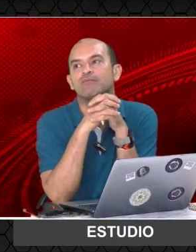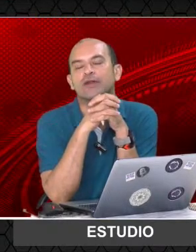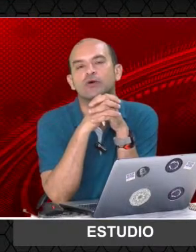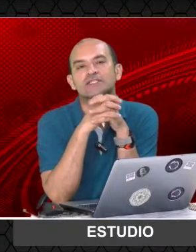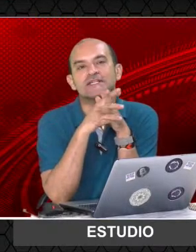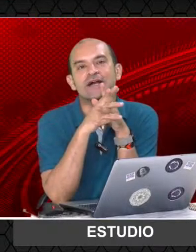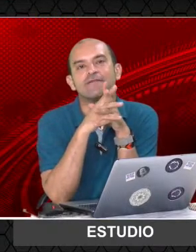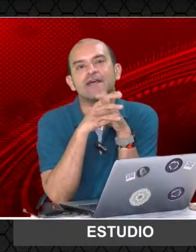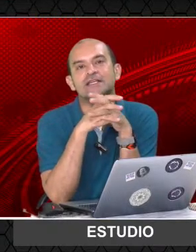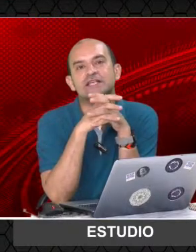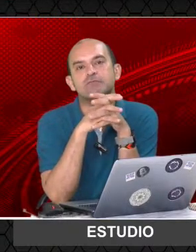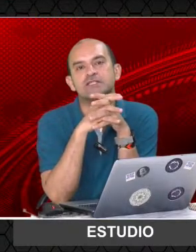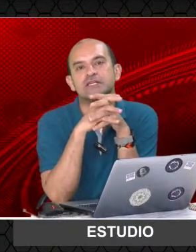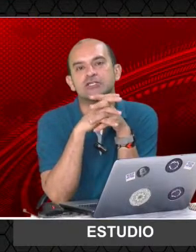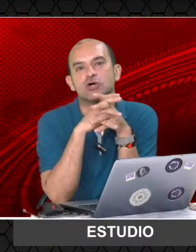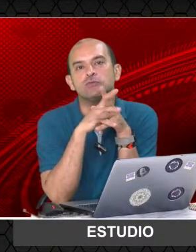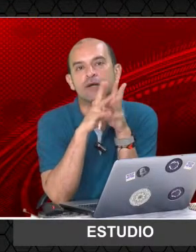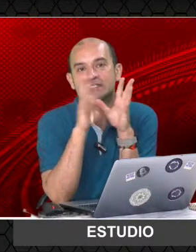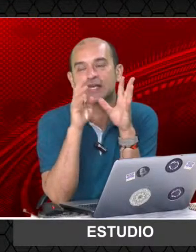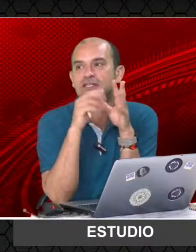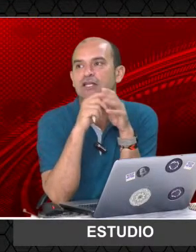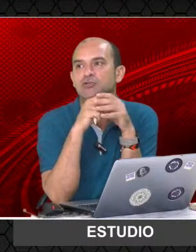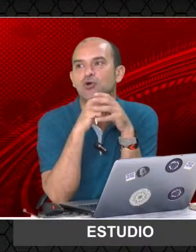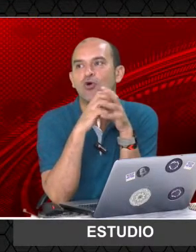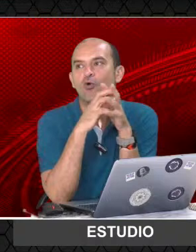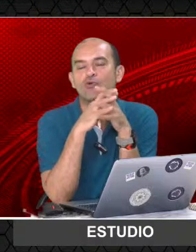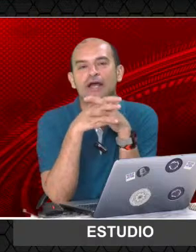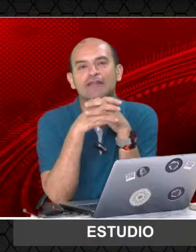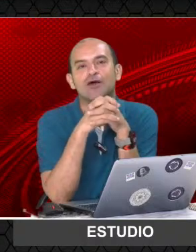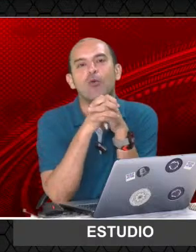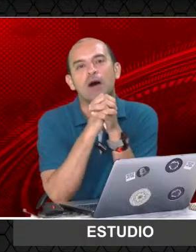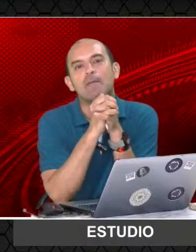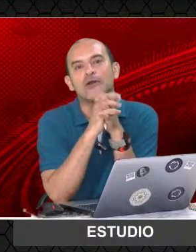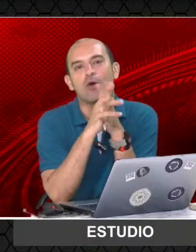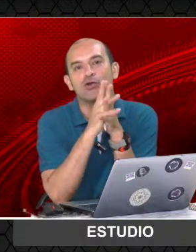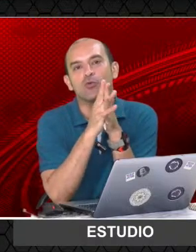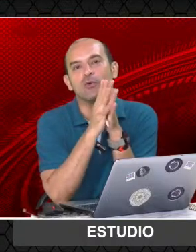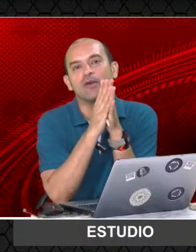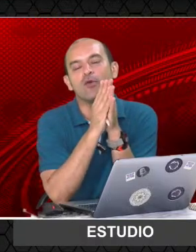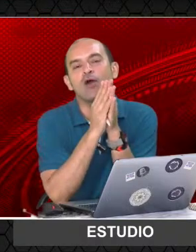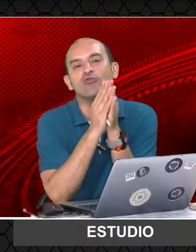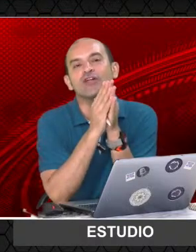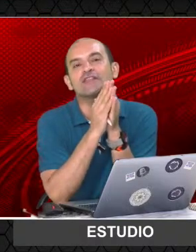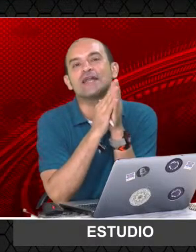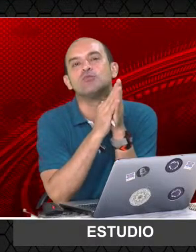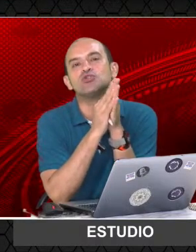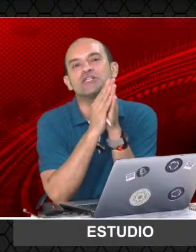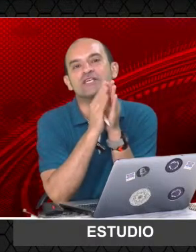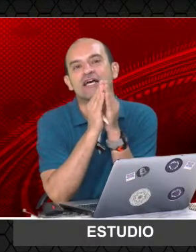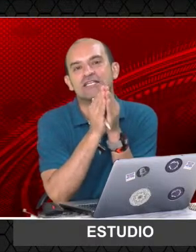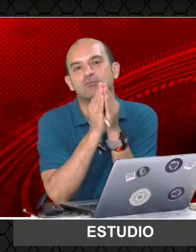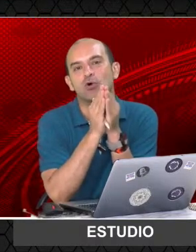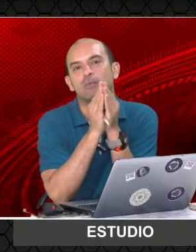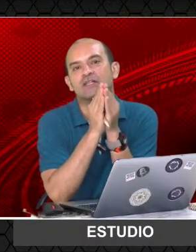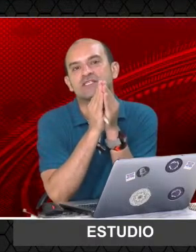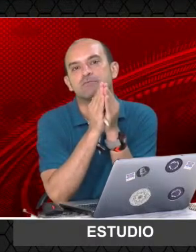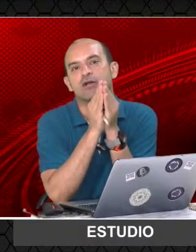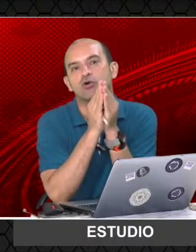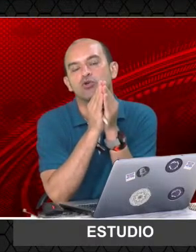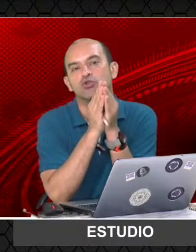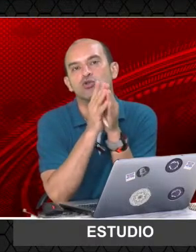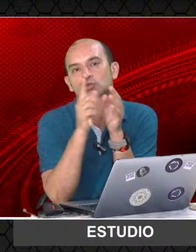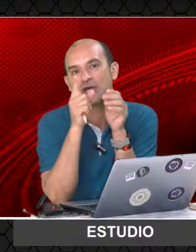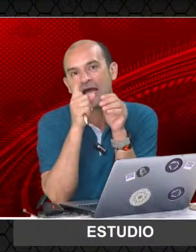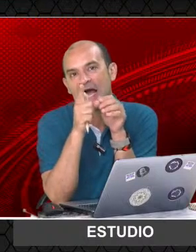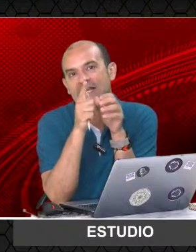por comentarnos acerca de esta investigación. Pues sé que tienes una agenda ocupada, pero bueno, nos volveremos a contactar y muchas gracias por